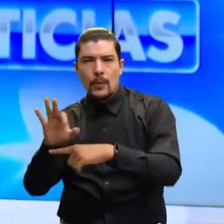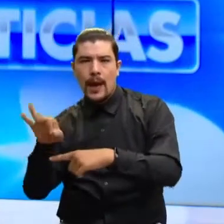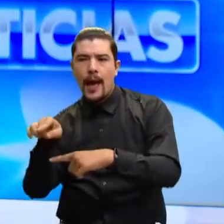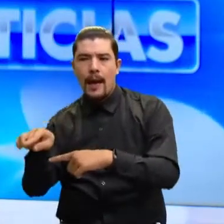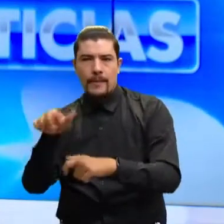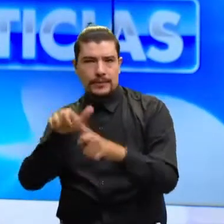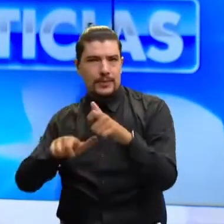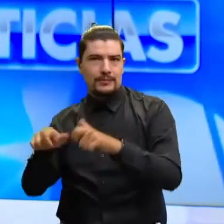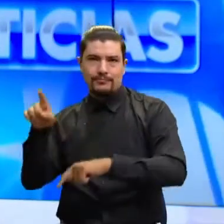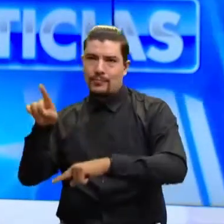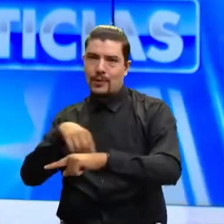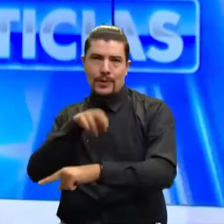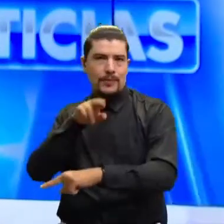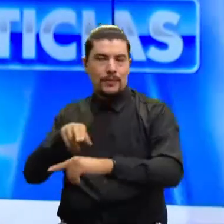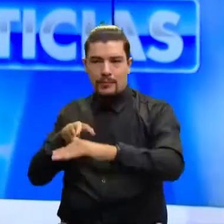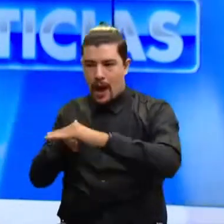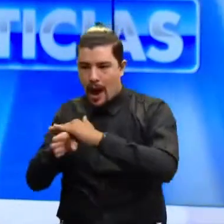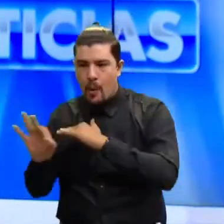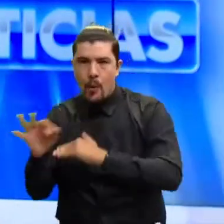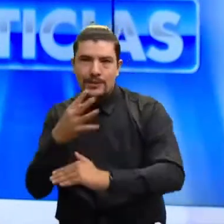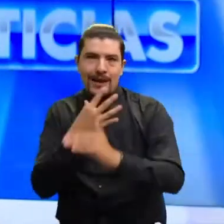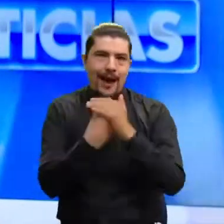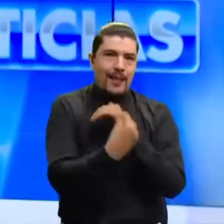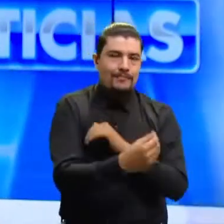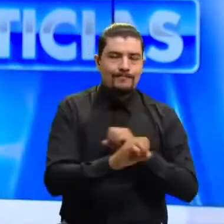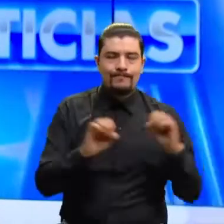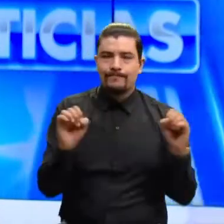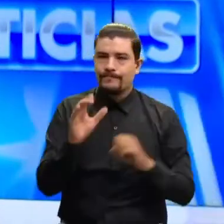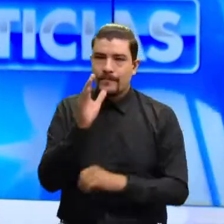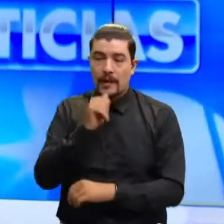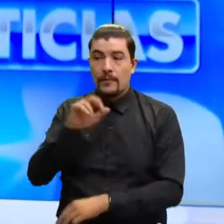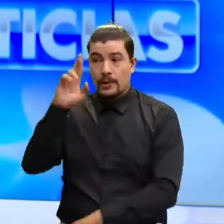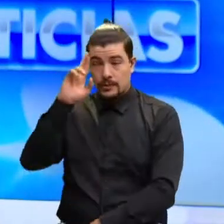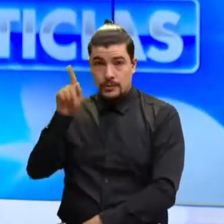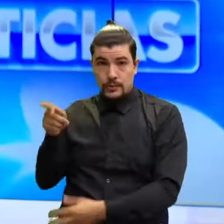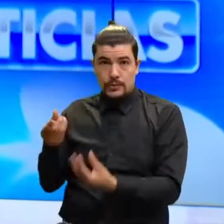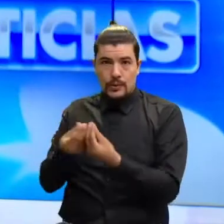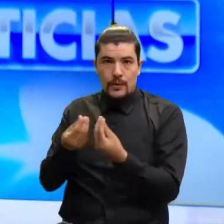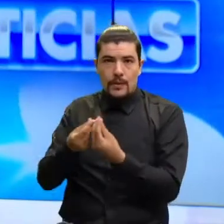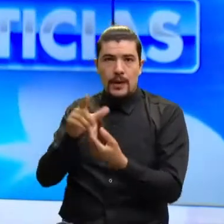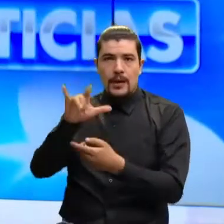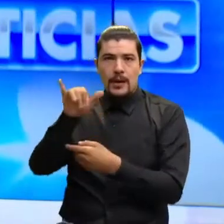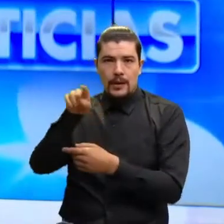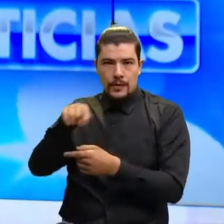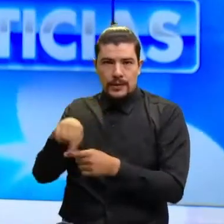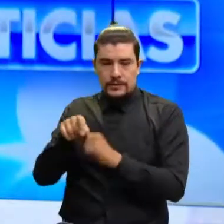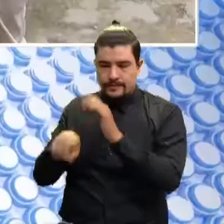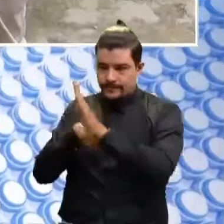pasajeros y mercancías. Justamente allí, en el lugar de la noticia, está Luis Antonio Camacho. Luis Antonio, buenas tardes.